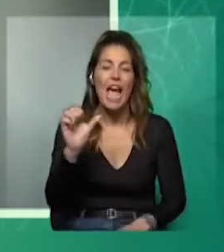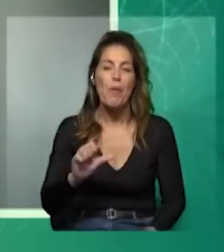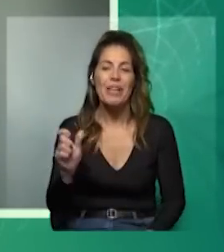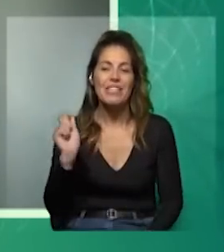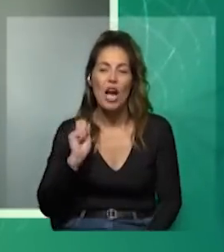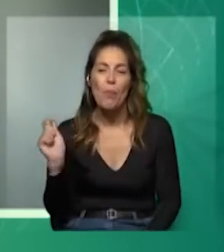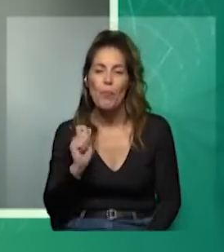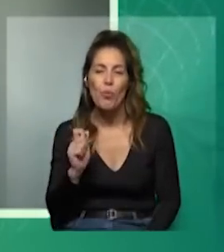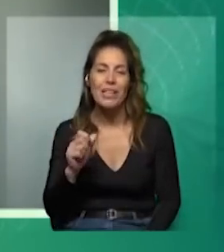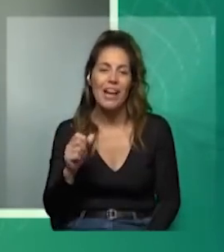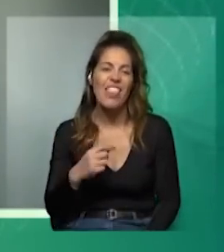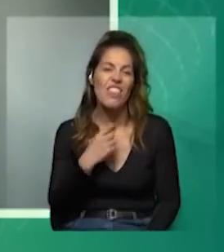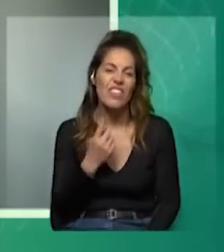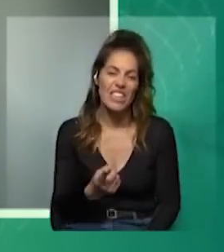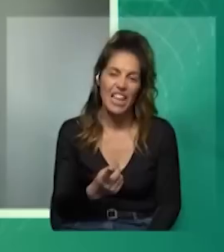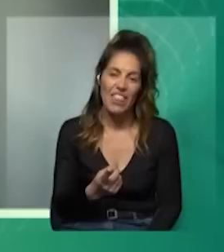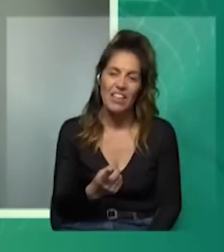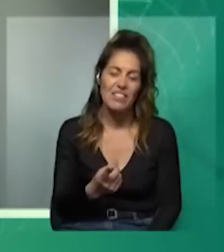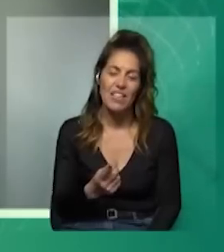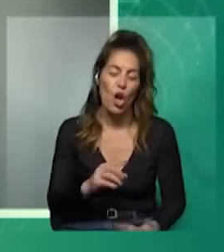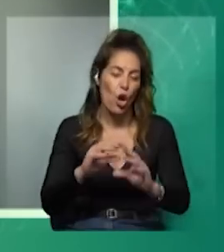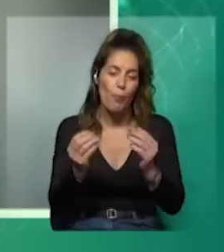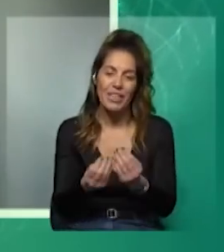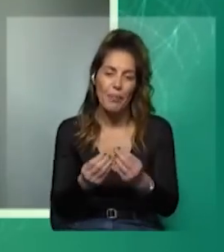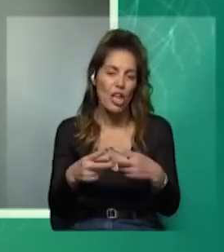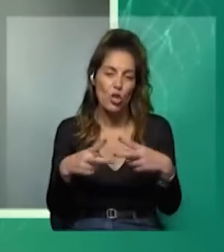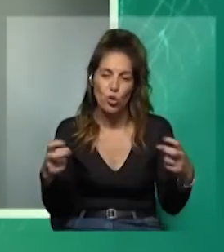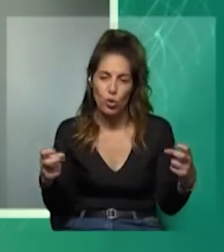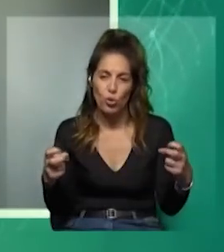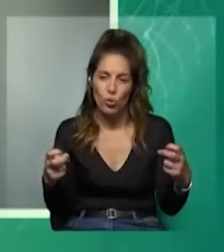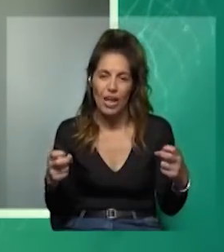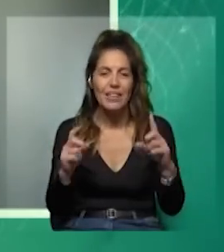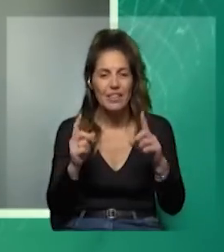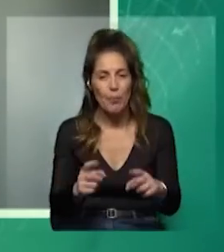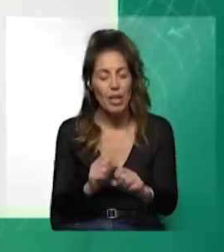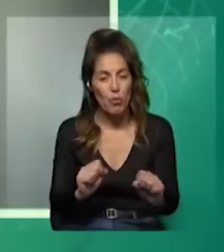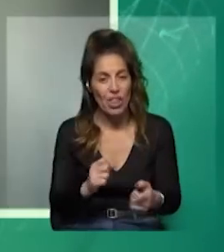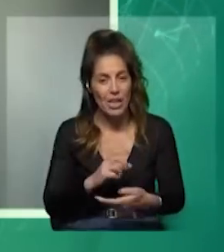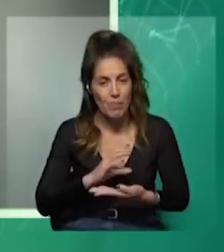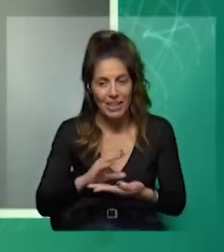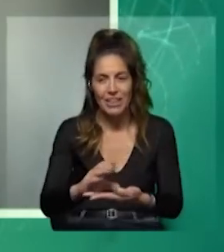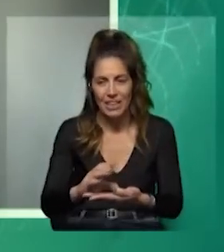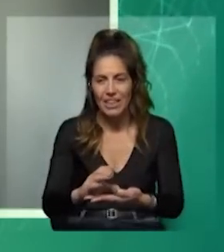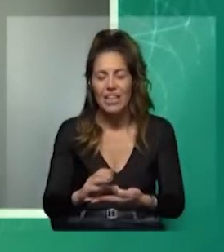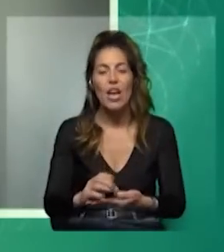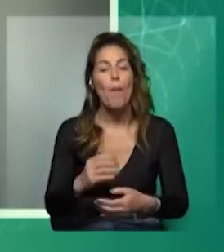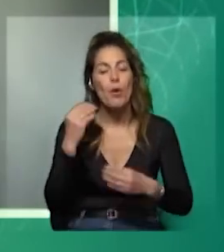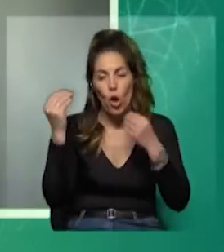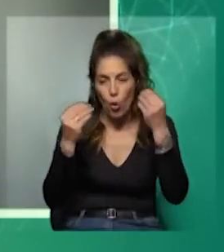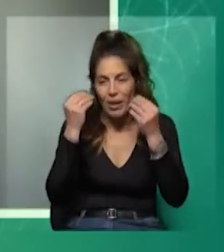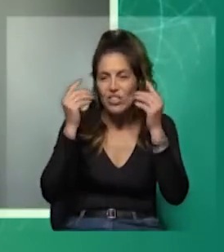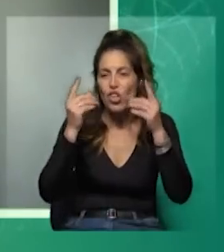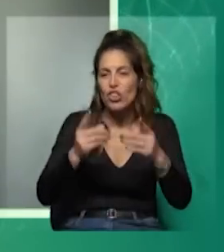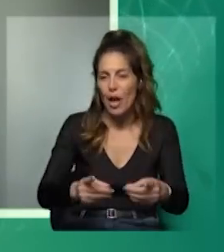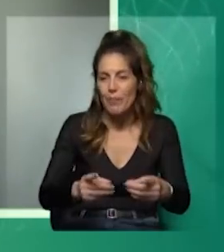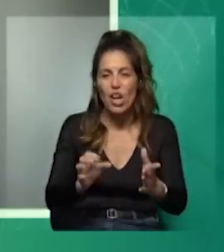públicas debilitadas completamente en su en su estructura y en sus capacidades de inversión tenemos una fuerte preocupación con lo que está